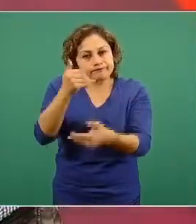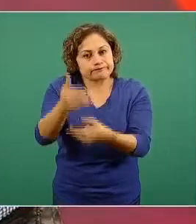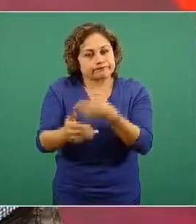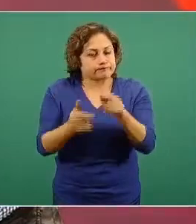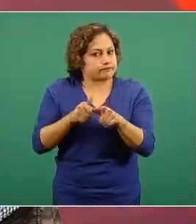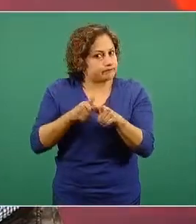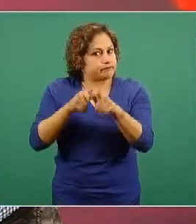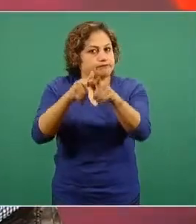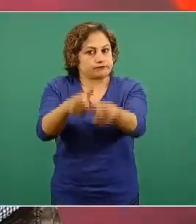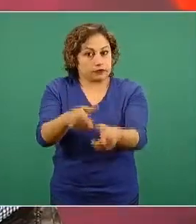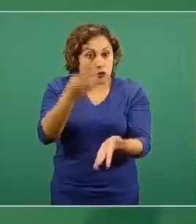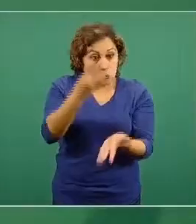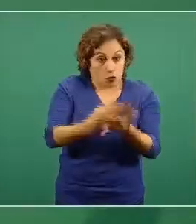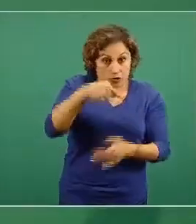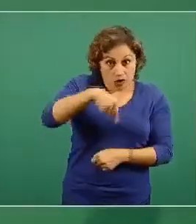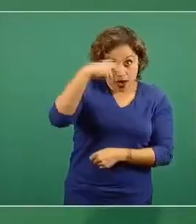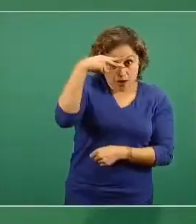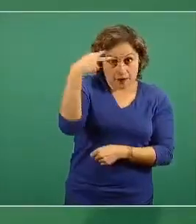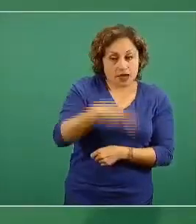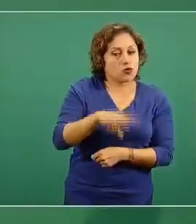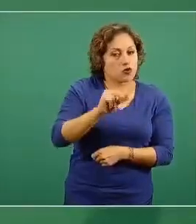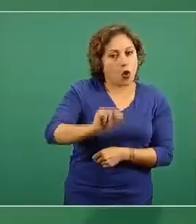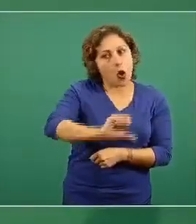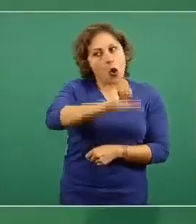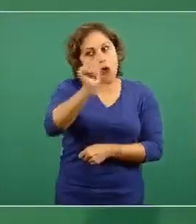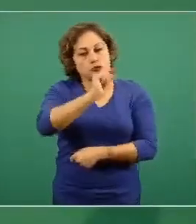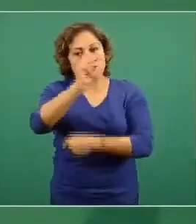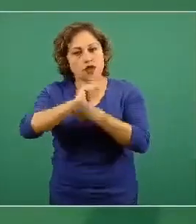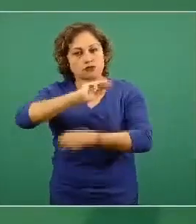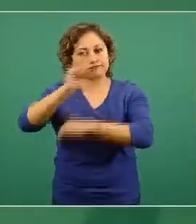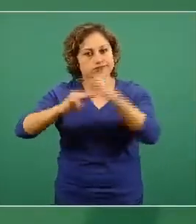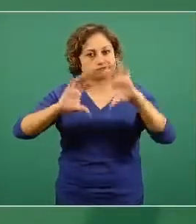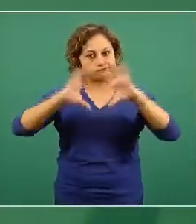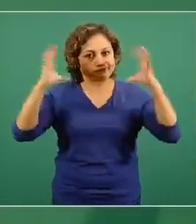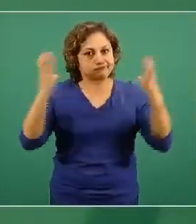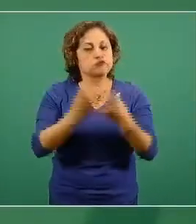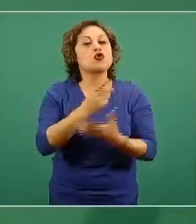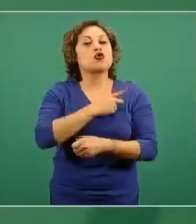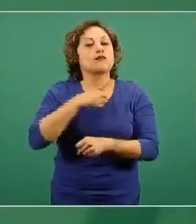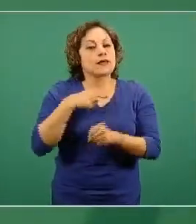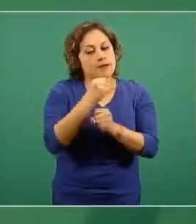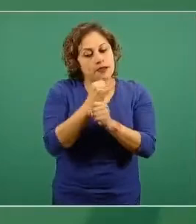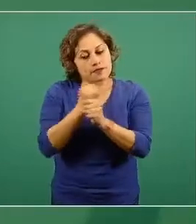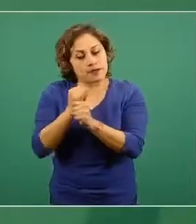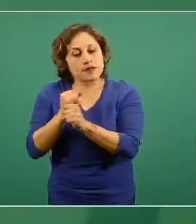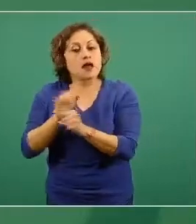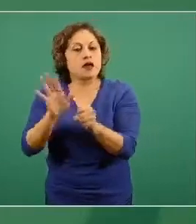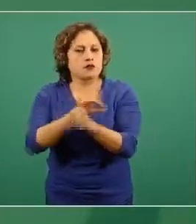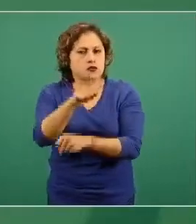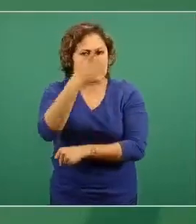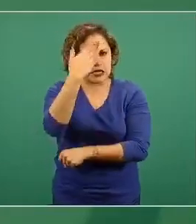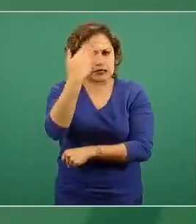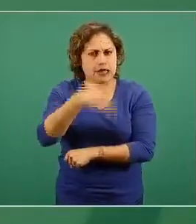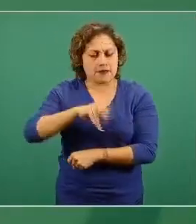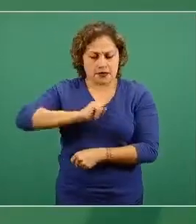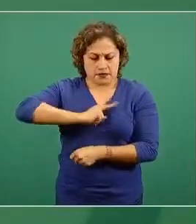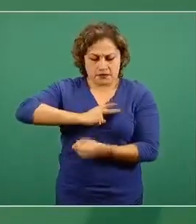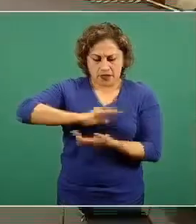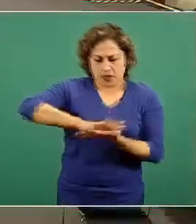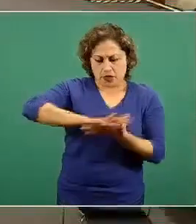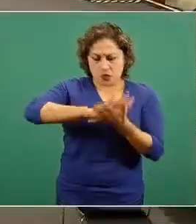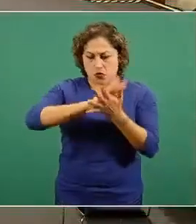solo en México, sino en todo el mundo, porque la presencia de mutaciones que son propias de estos y otros